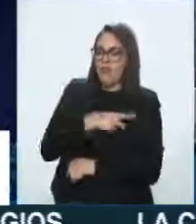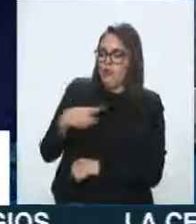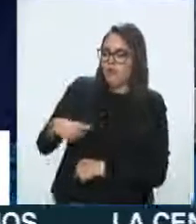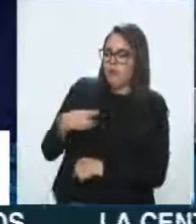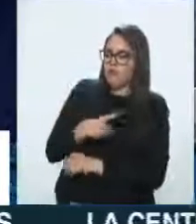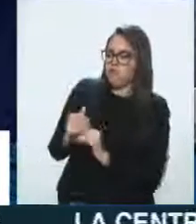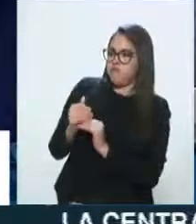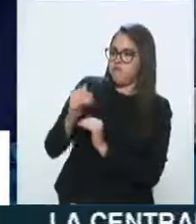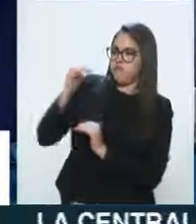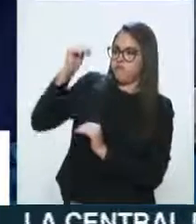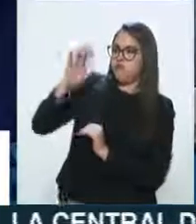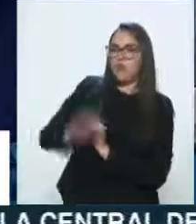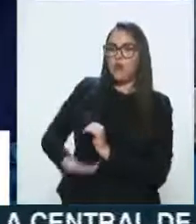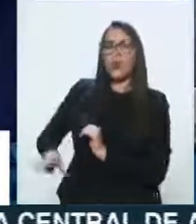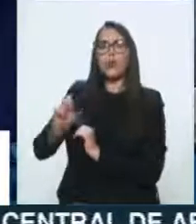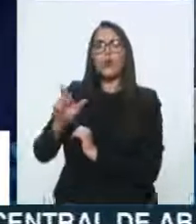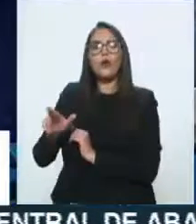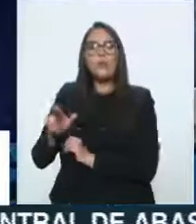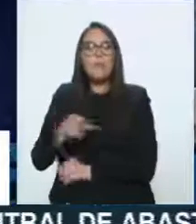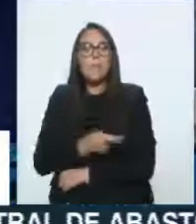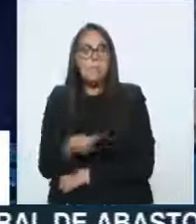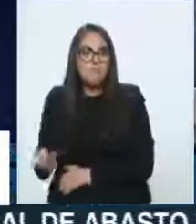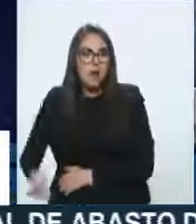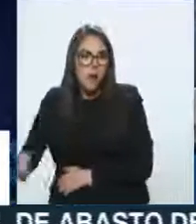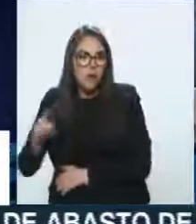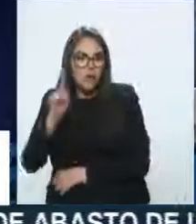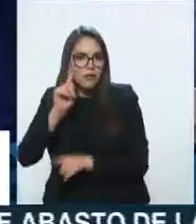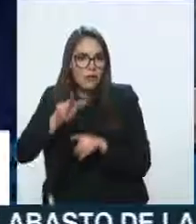en el fin de semana pues sacaron